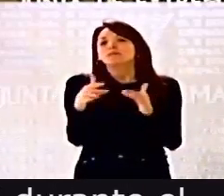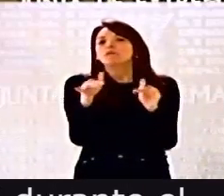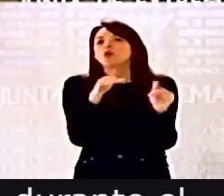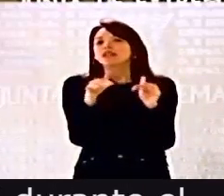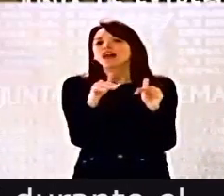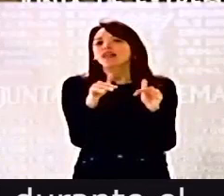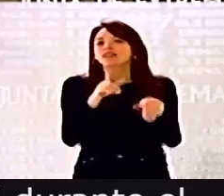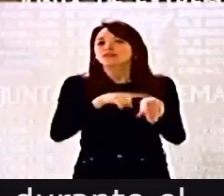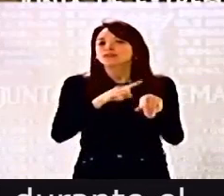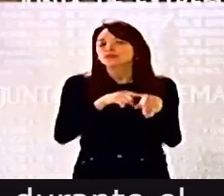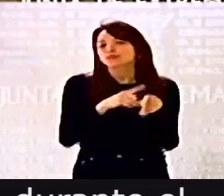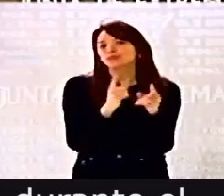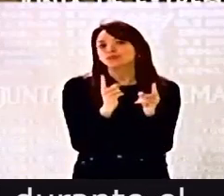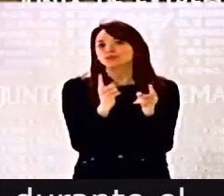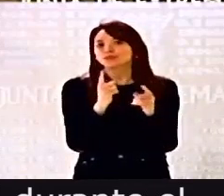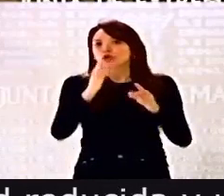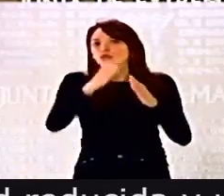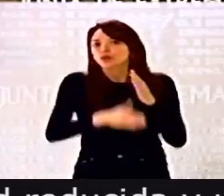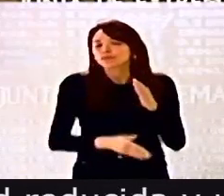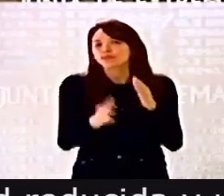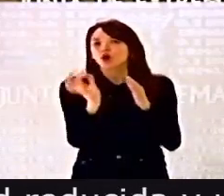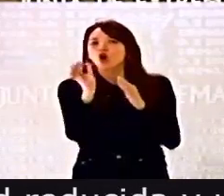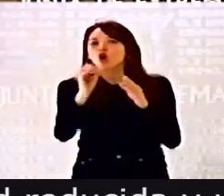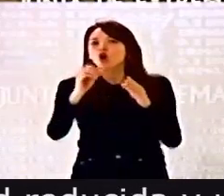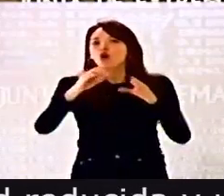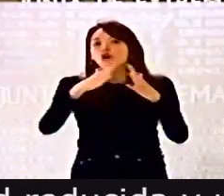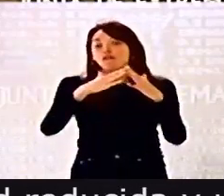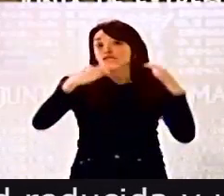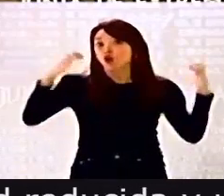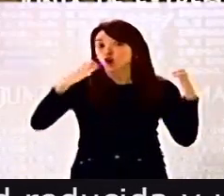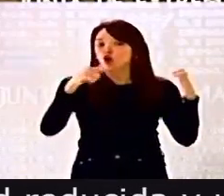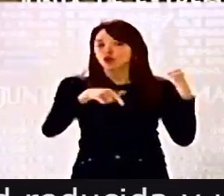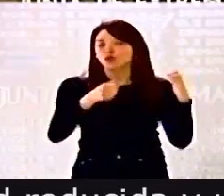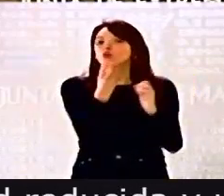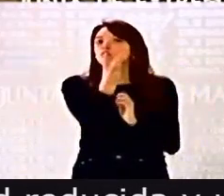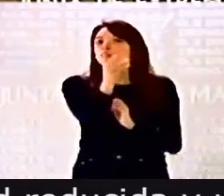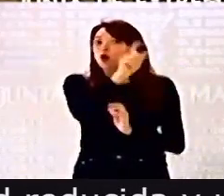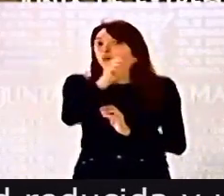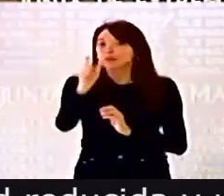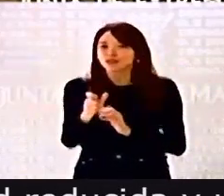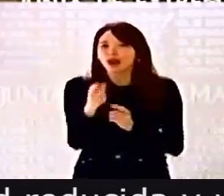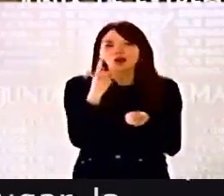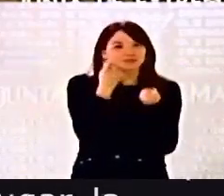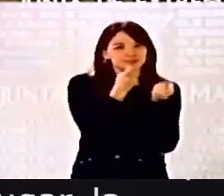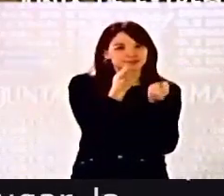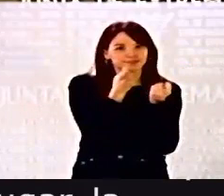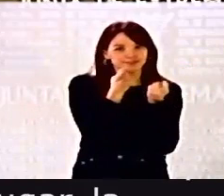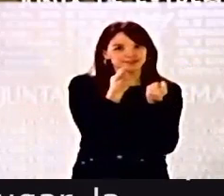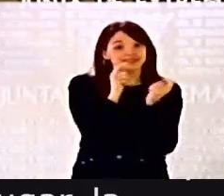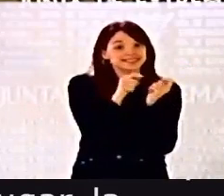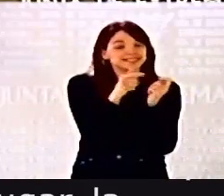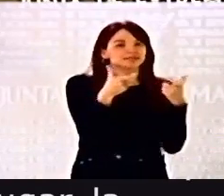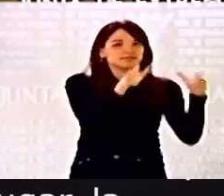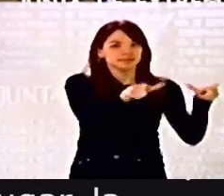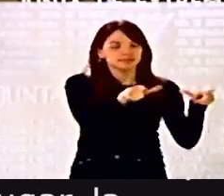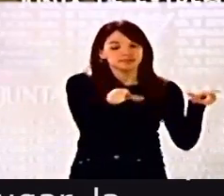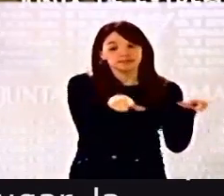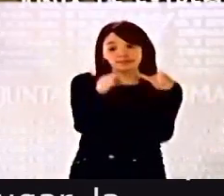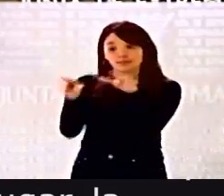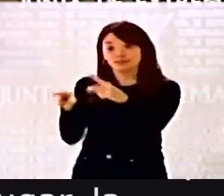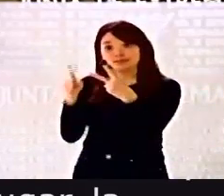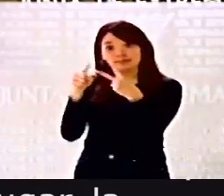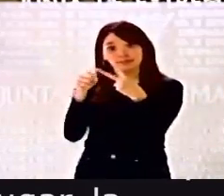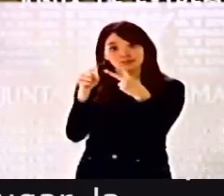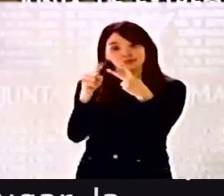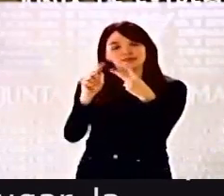y unas condiciones de limitación de aforos. Y, en segundo lugar, la reactivación de la demanda en un escenario de vuelta a